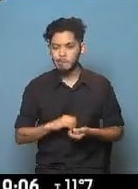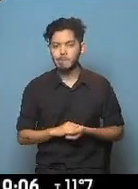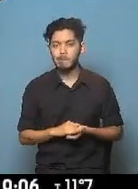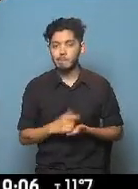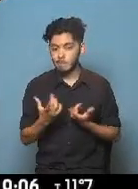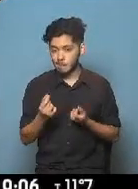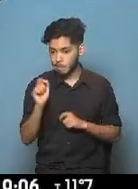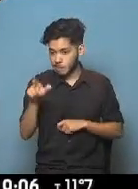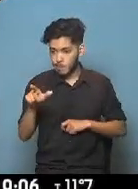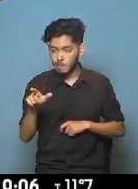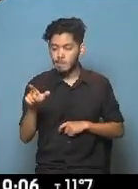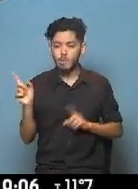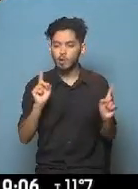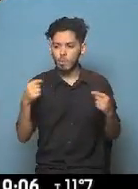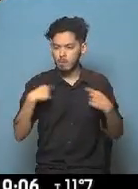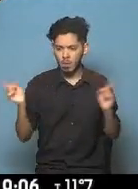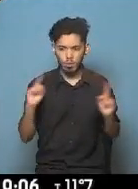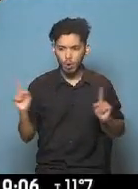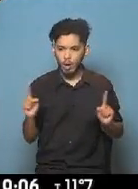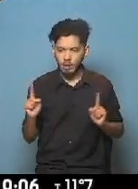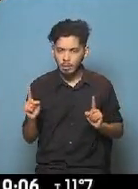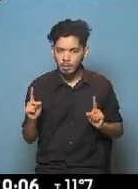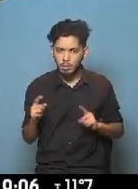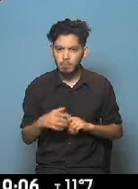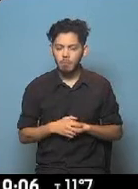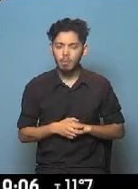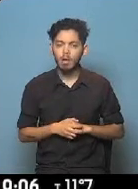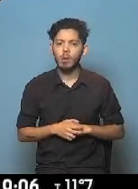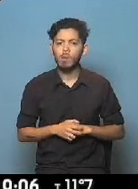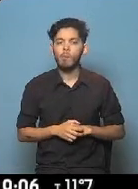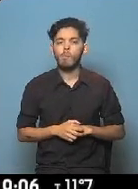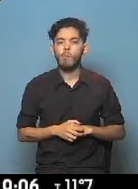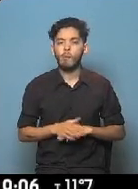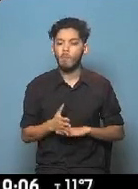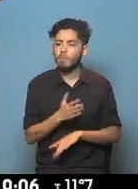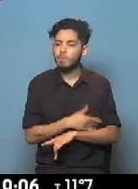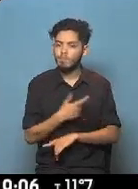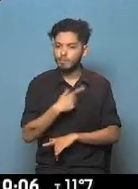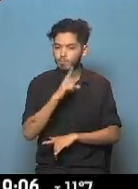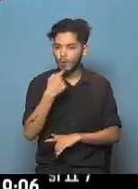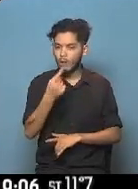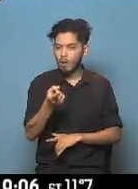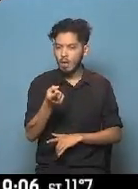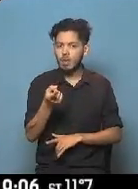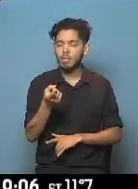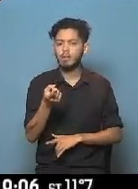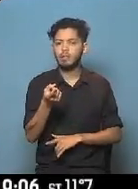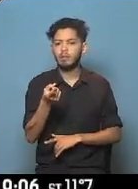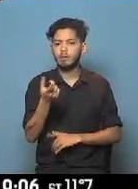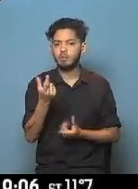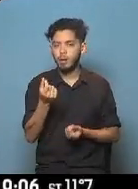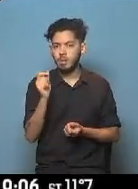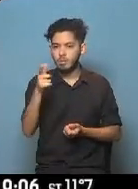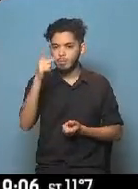ese dinero no es mío. Y cuando antes señalé que es dinero de